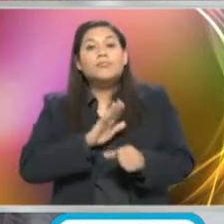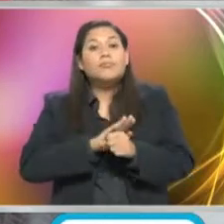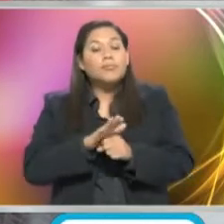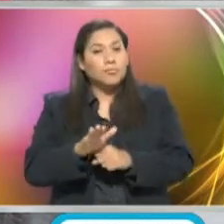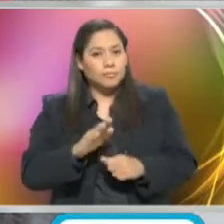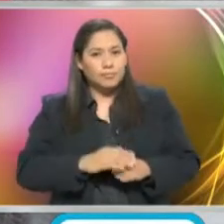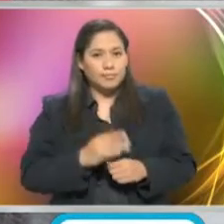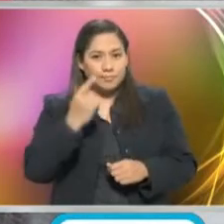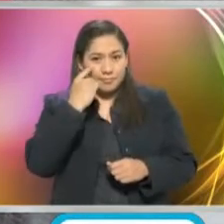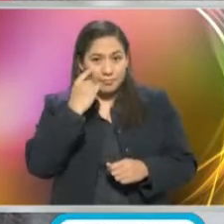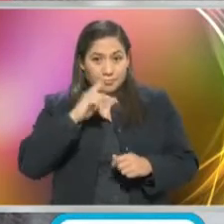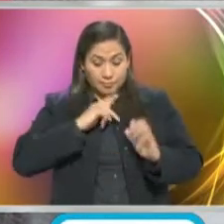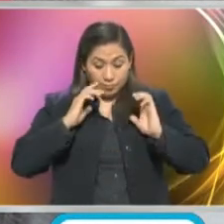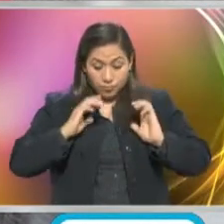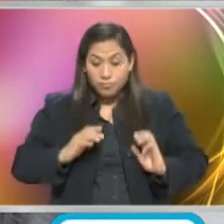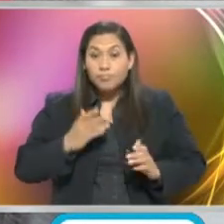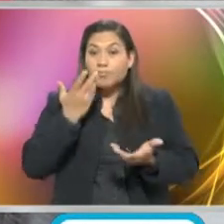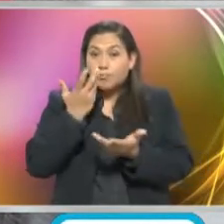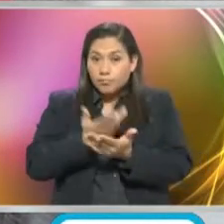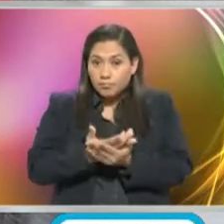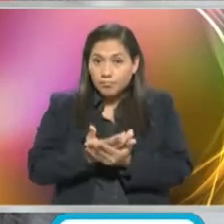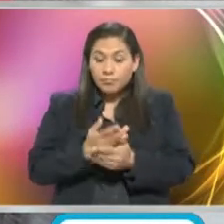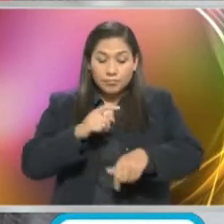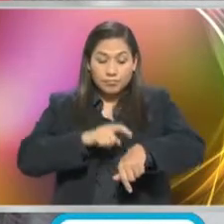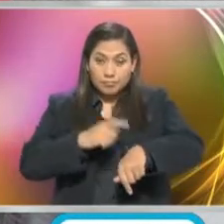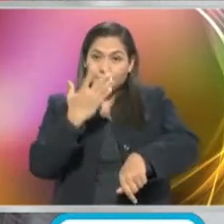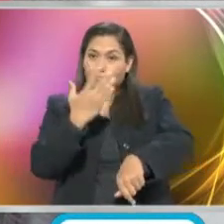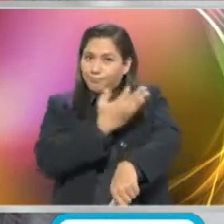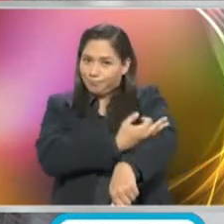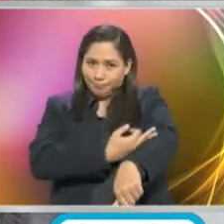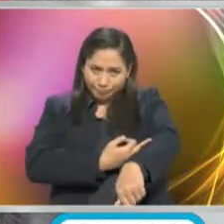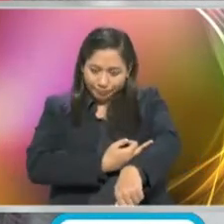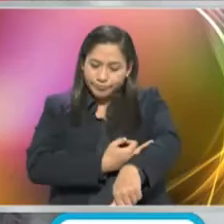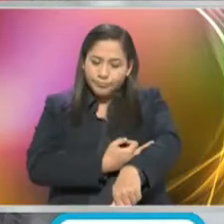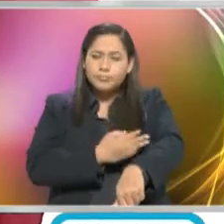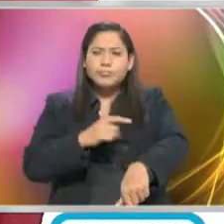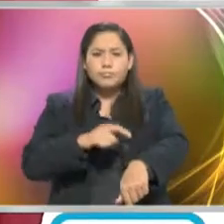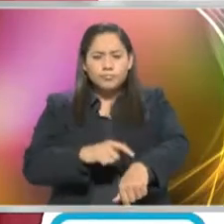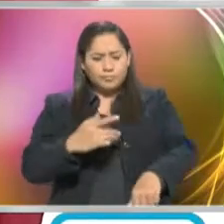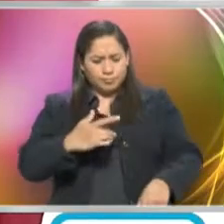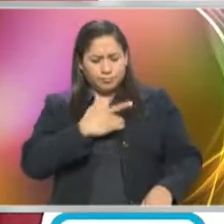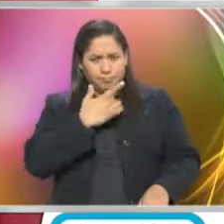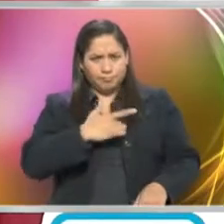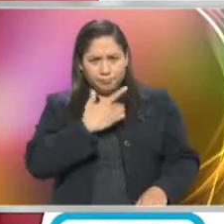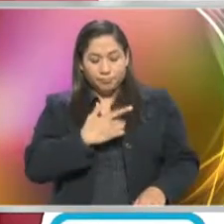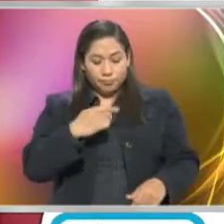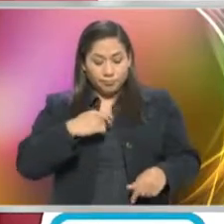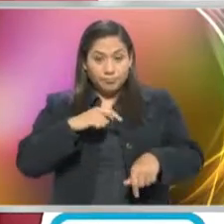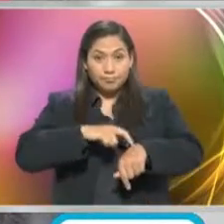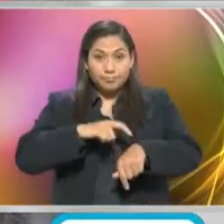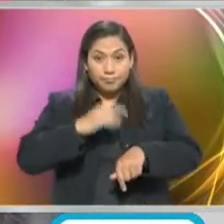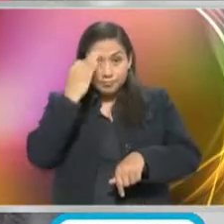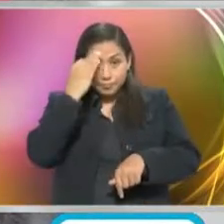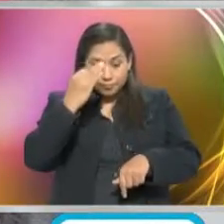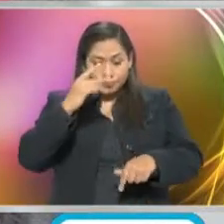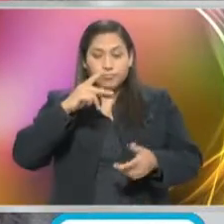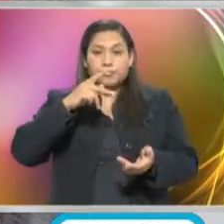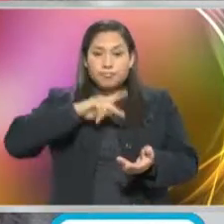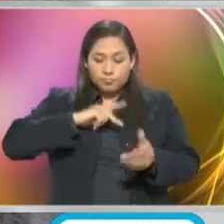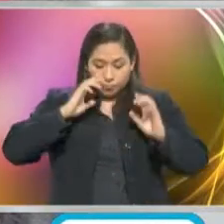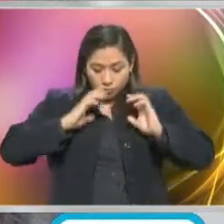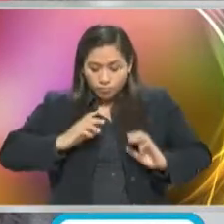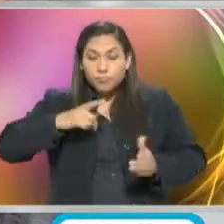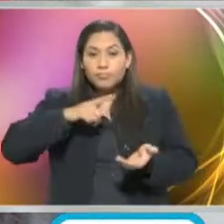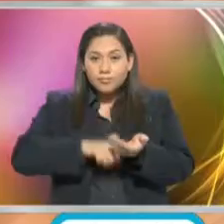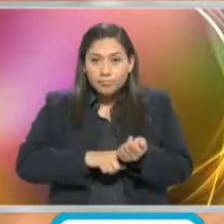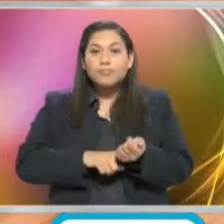Muy bien. El cuerpo ya va a descansar a partir de las 5 de la tarde. Nosotros tenemos sensores de tiempo en nuestros órganos a través de la